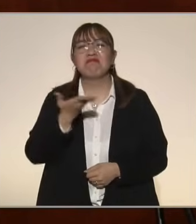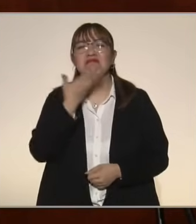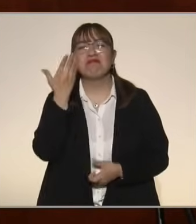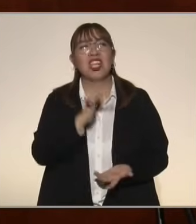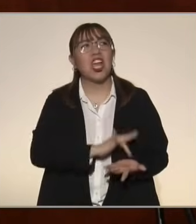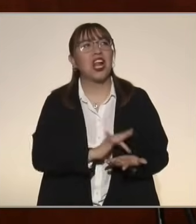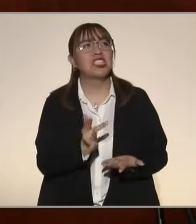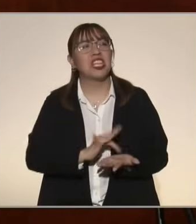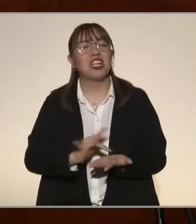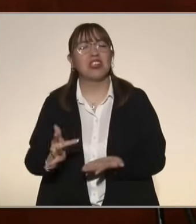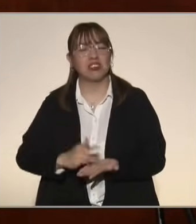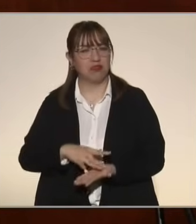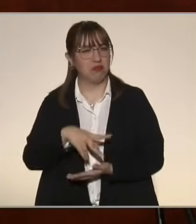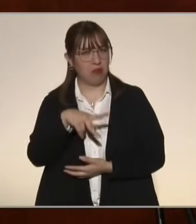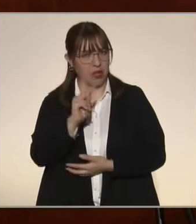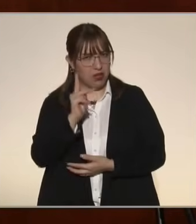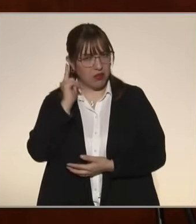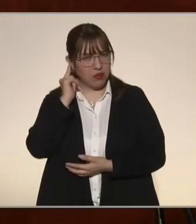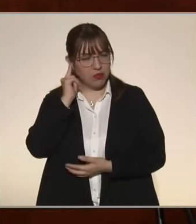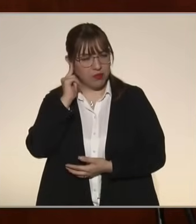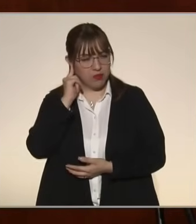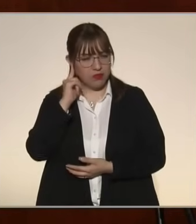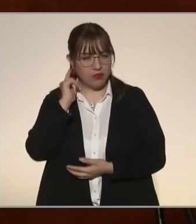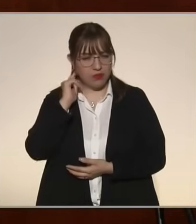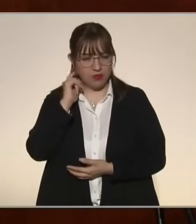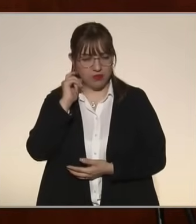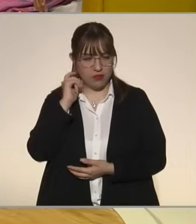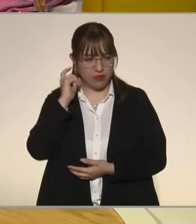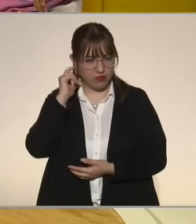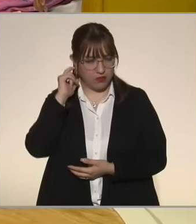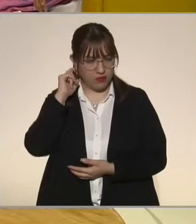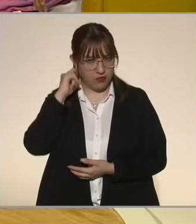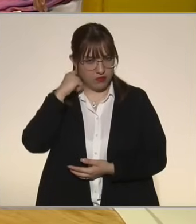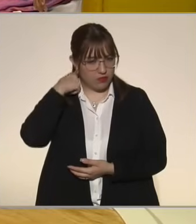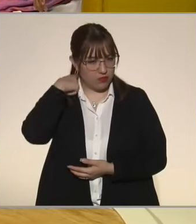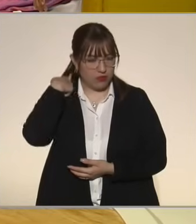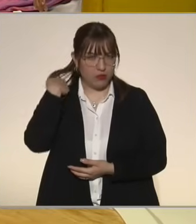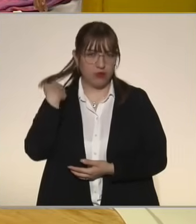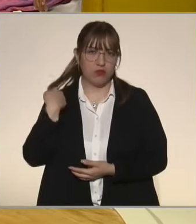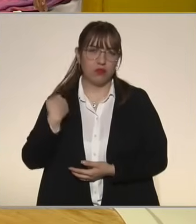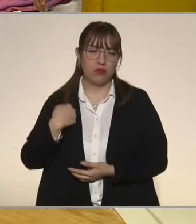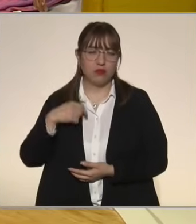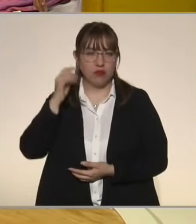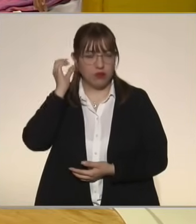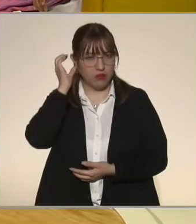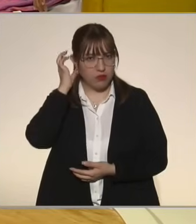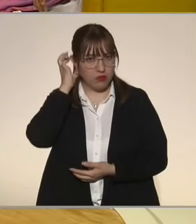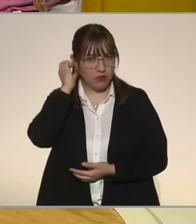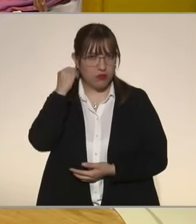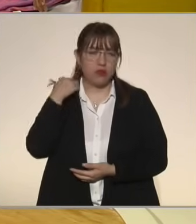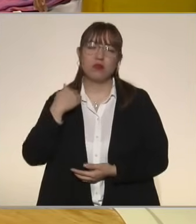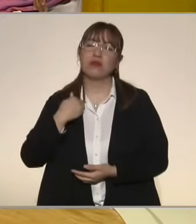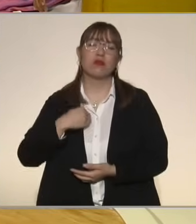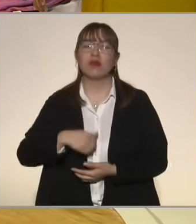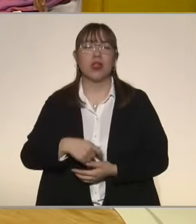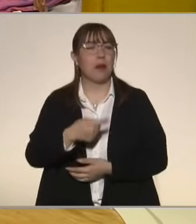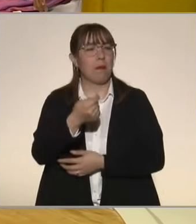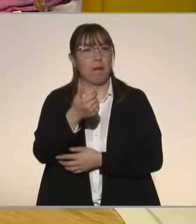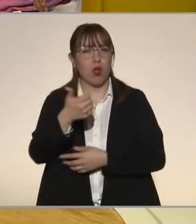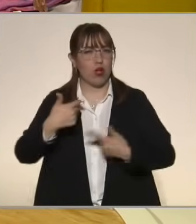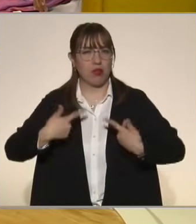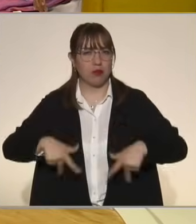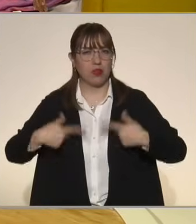la verdad es que si haces un recuento, no es cierto. La gente difícilmente hace este alto para agradecer,